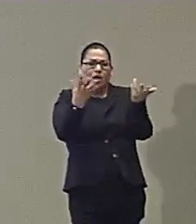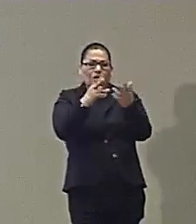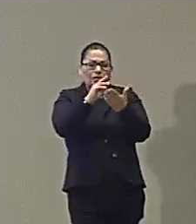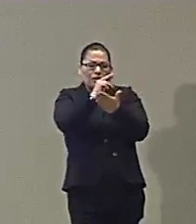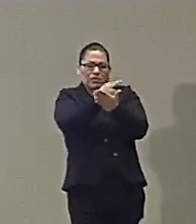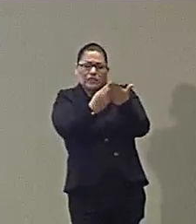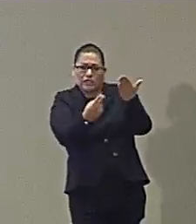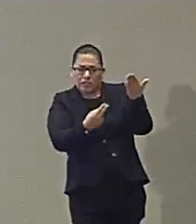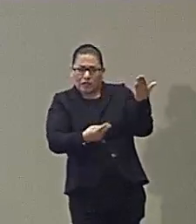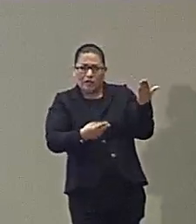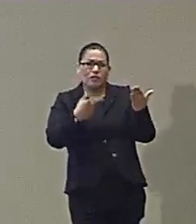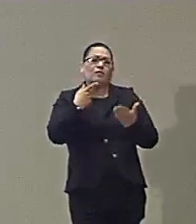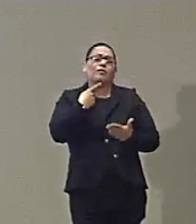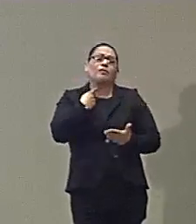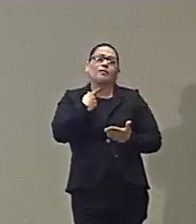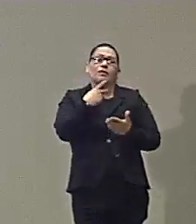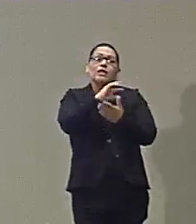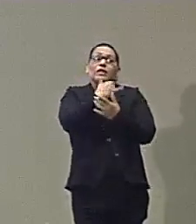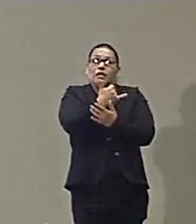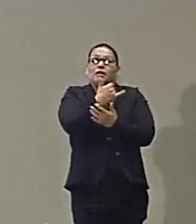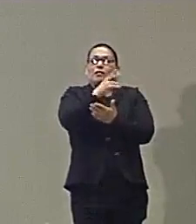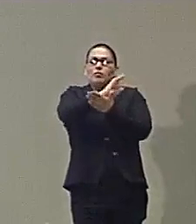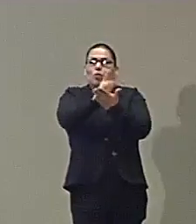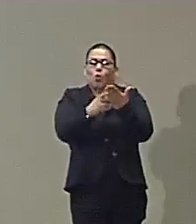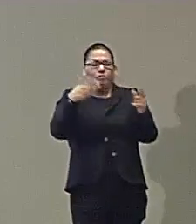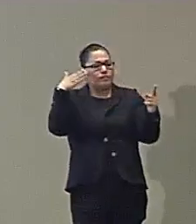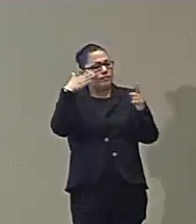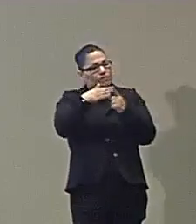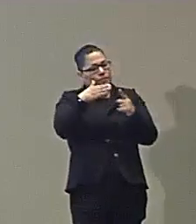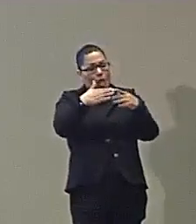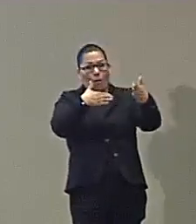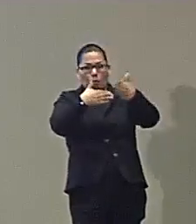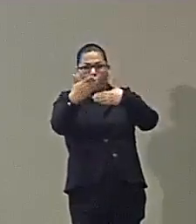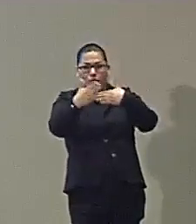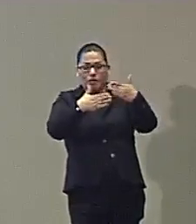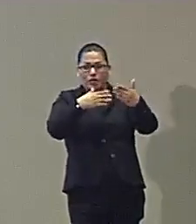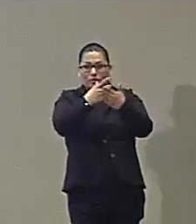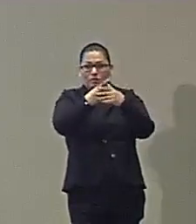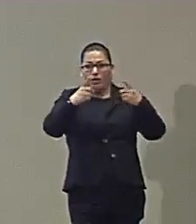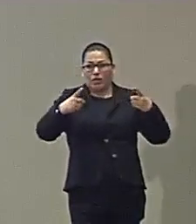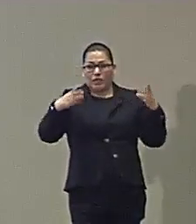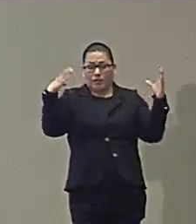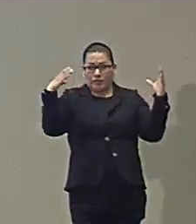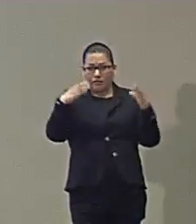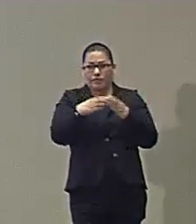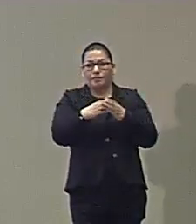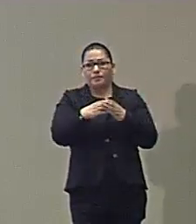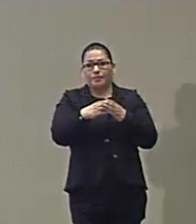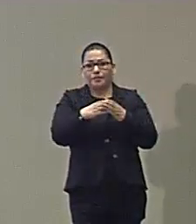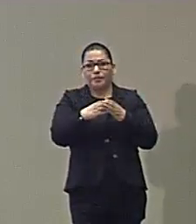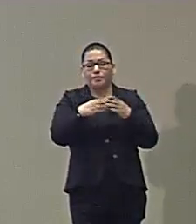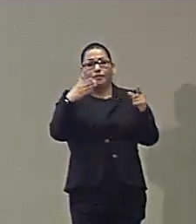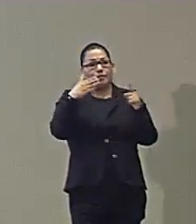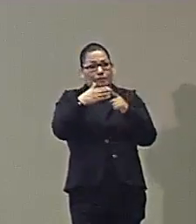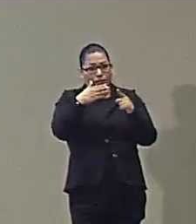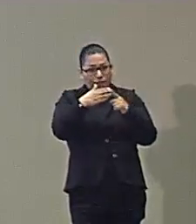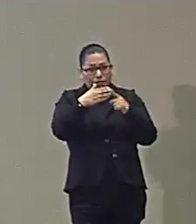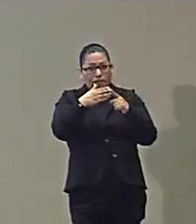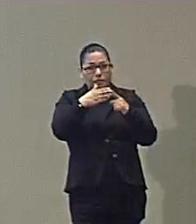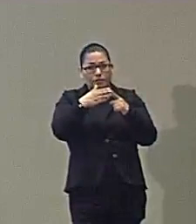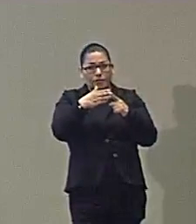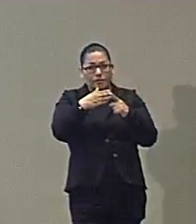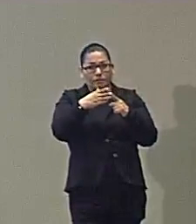y programas que contemplen modelos de desarrollo comunitario con respeto a la diversidad